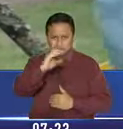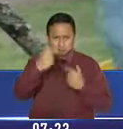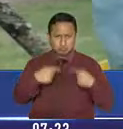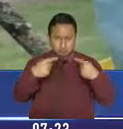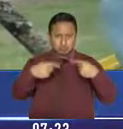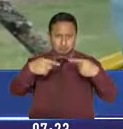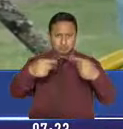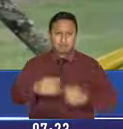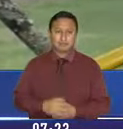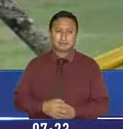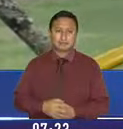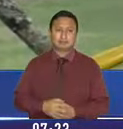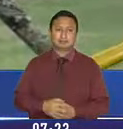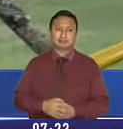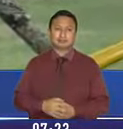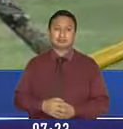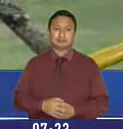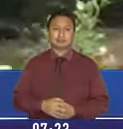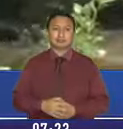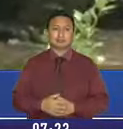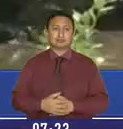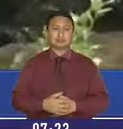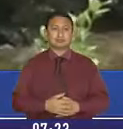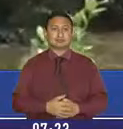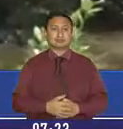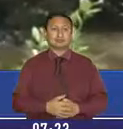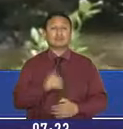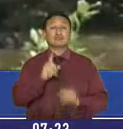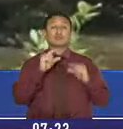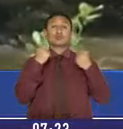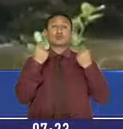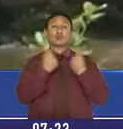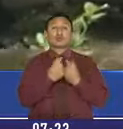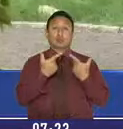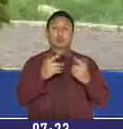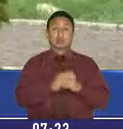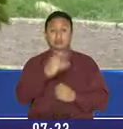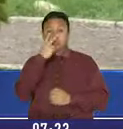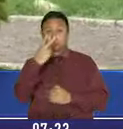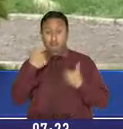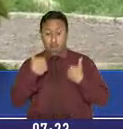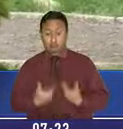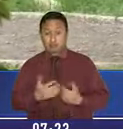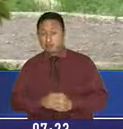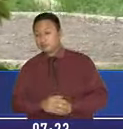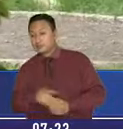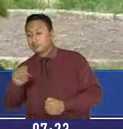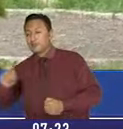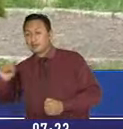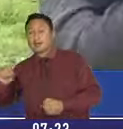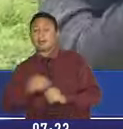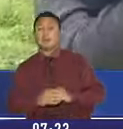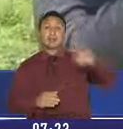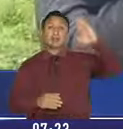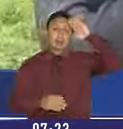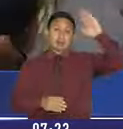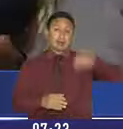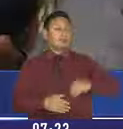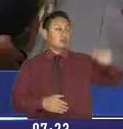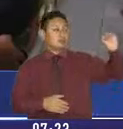gente. Uno de los grupos de búsqueda logró avistar el cadáver e inmediatamente llamaron a los cuerpos de socorro. Responde